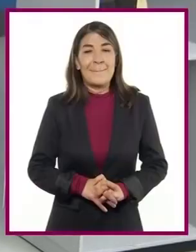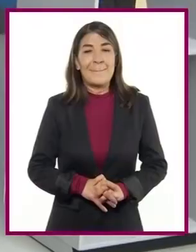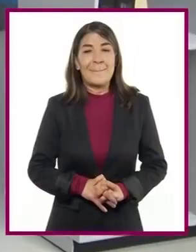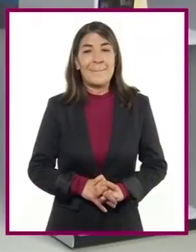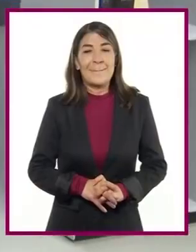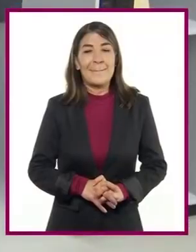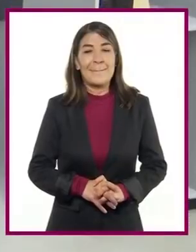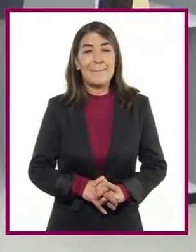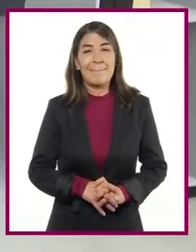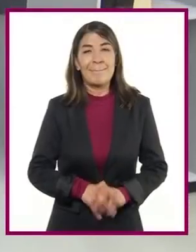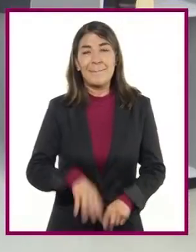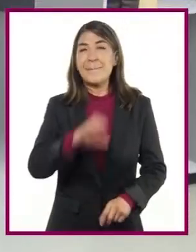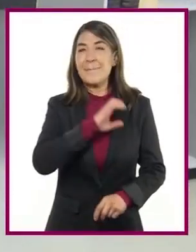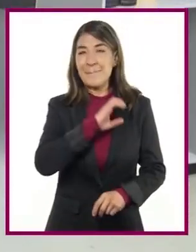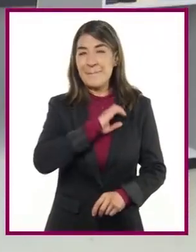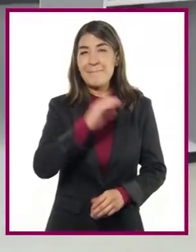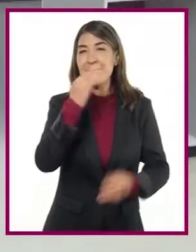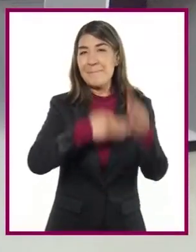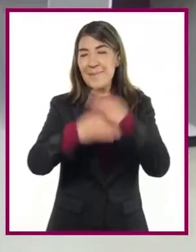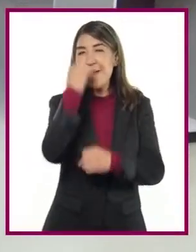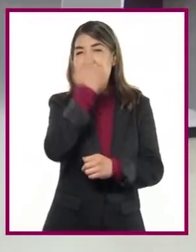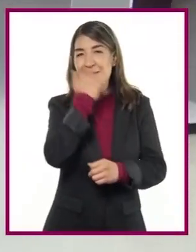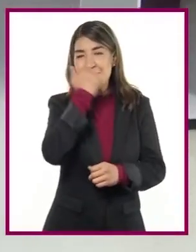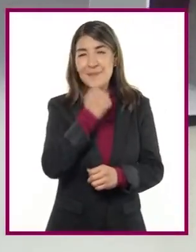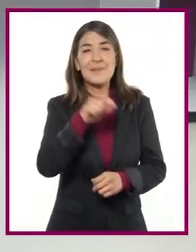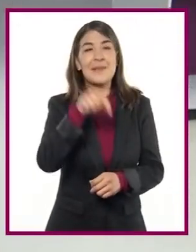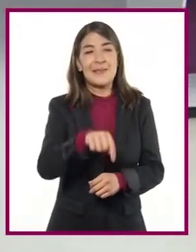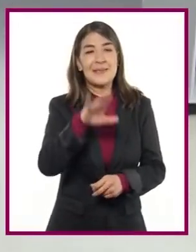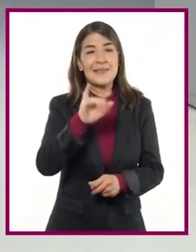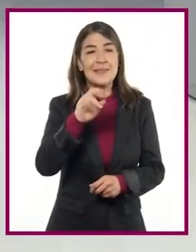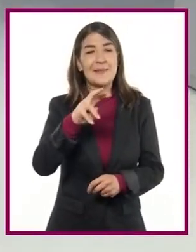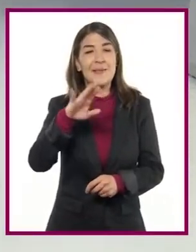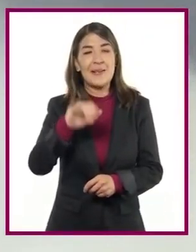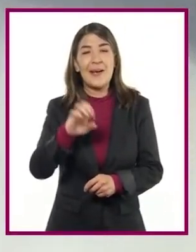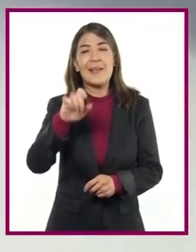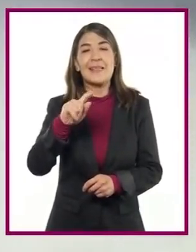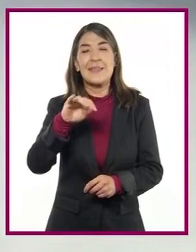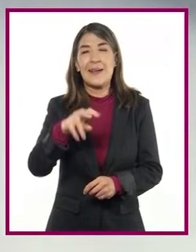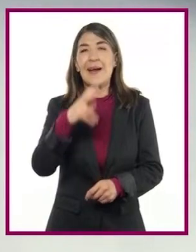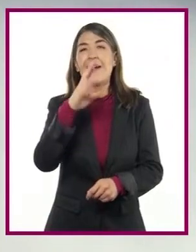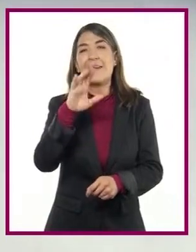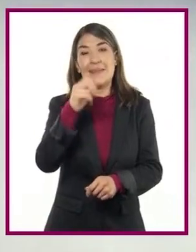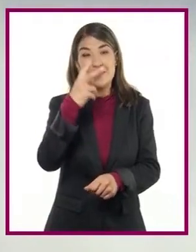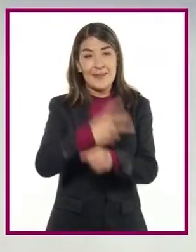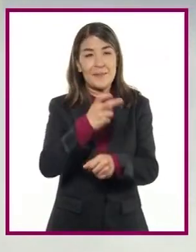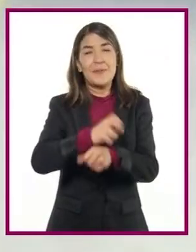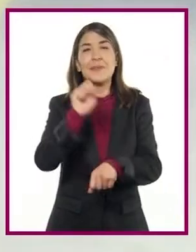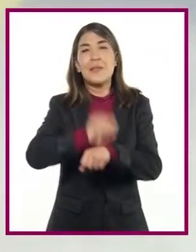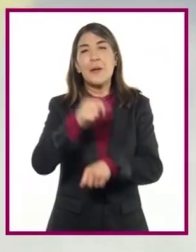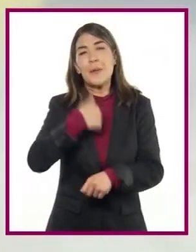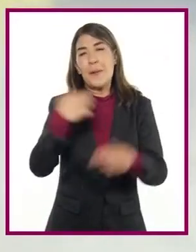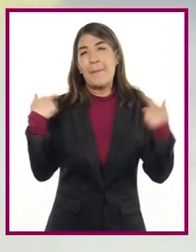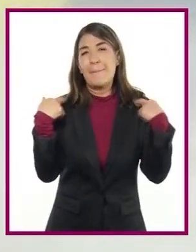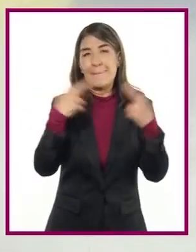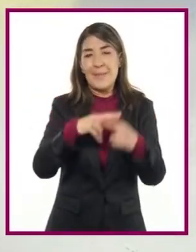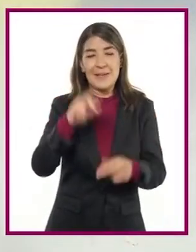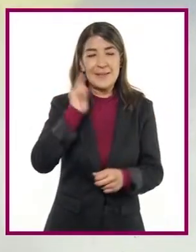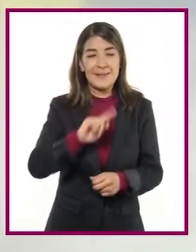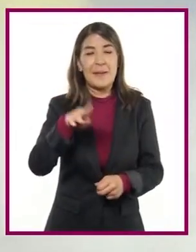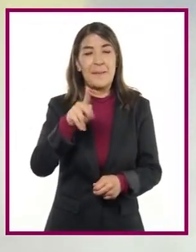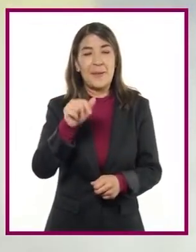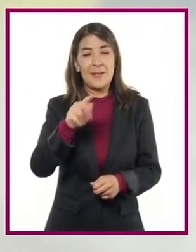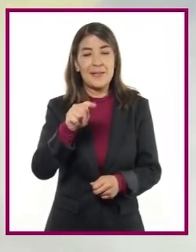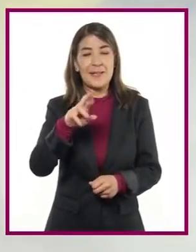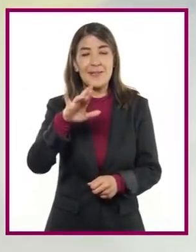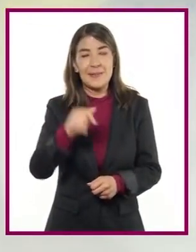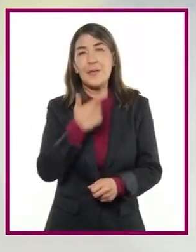Queridas alumnas y alumnos de la asignatura Formación Cívica y Ética de segundo grado, soy la maestra Patricia Germán y me da gusto estar nuevamente